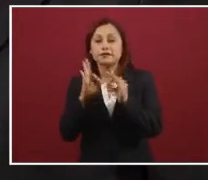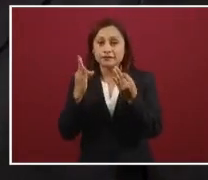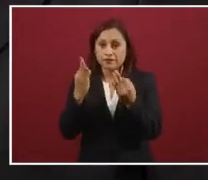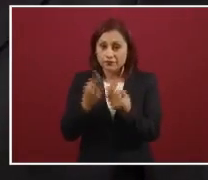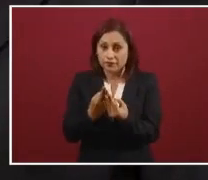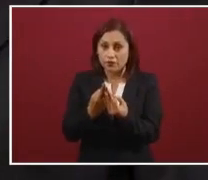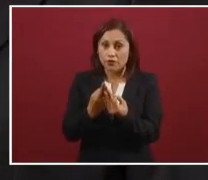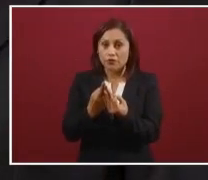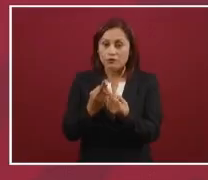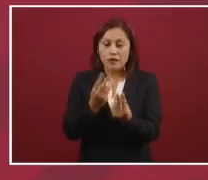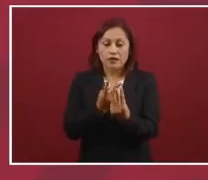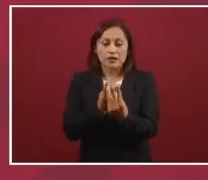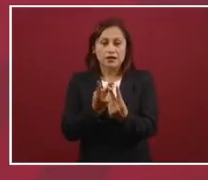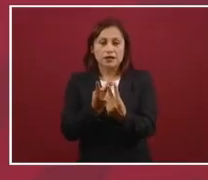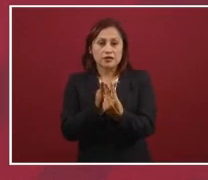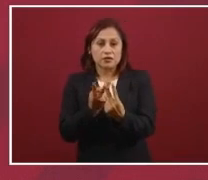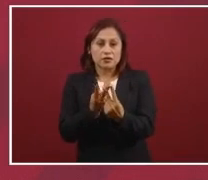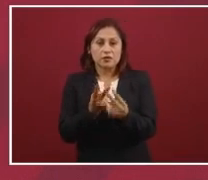de saqueo.